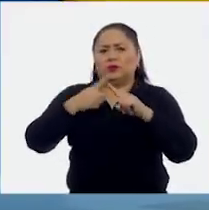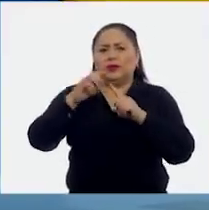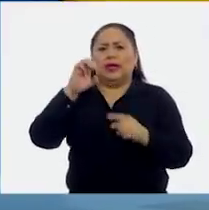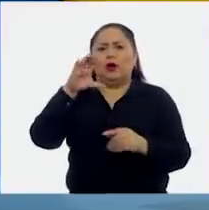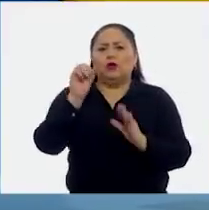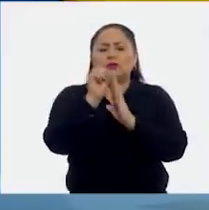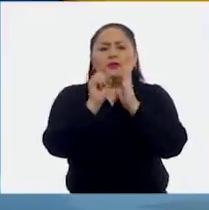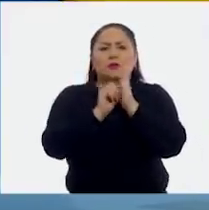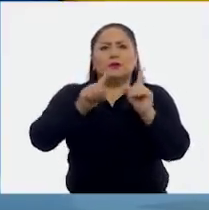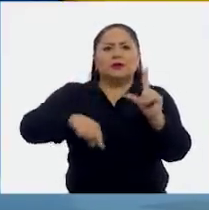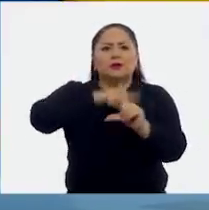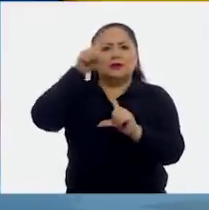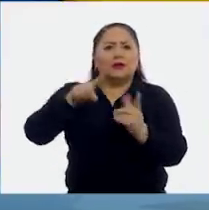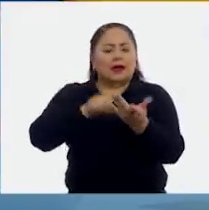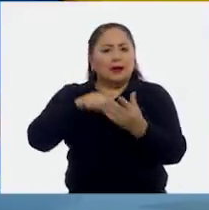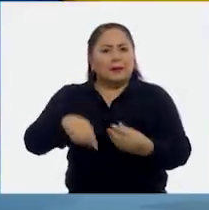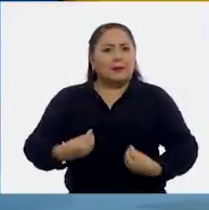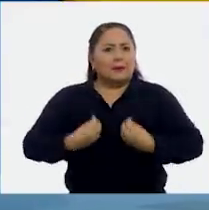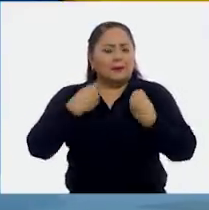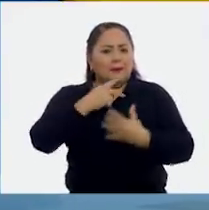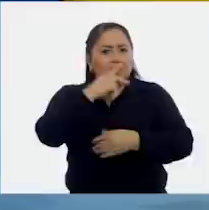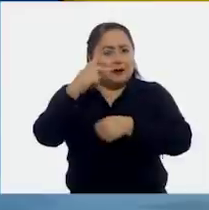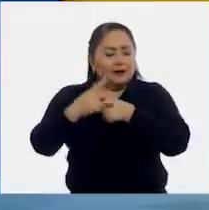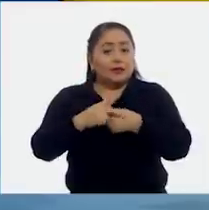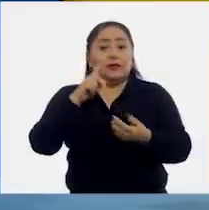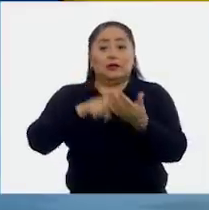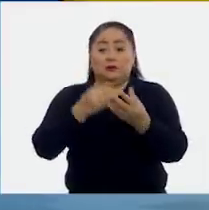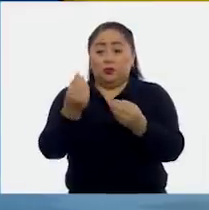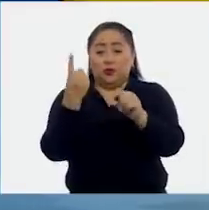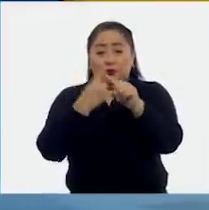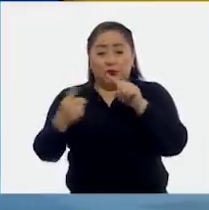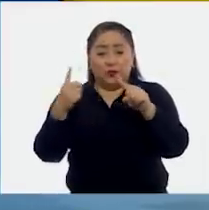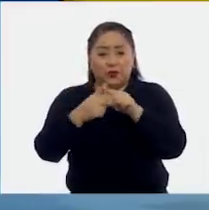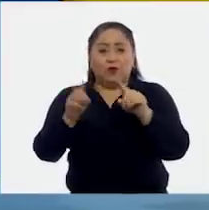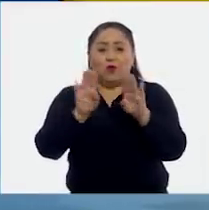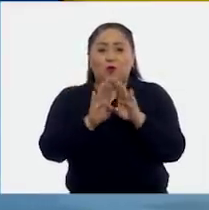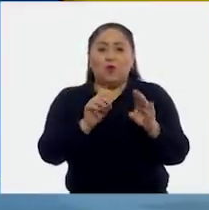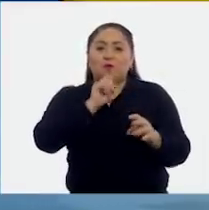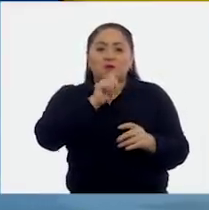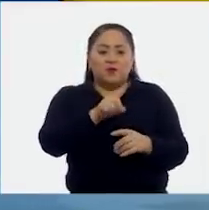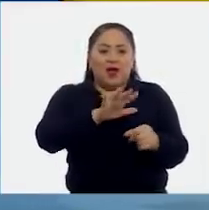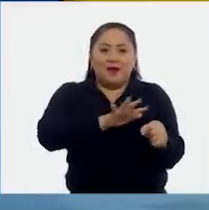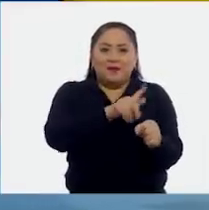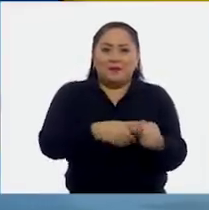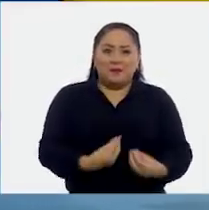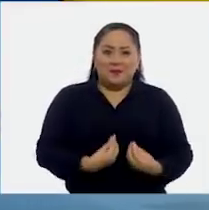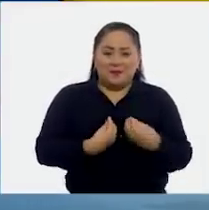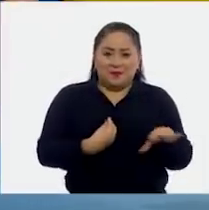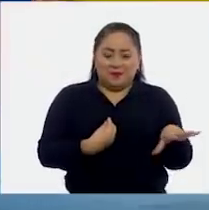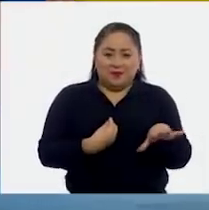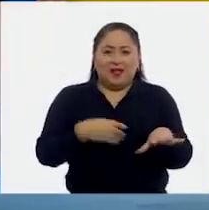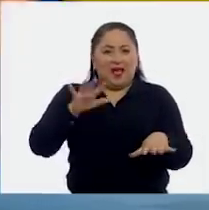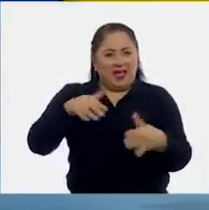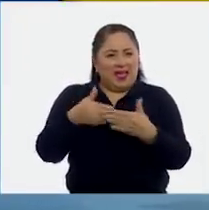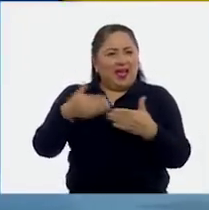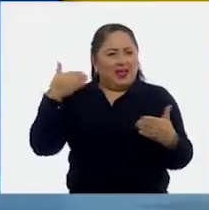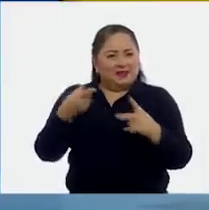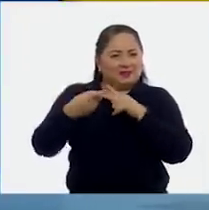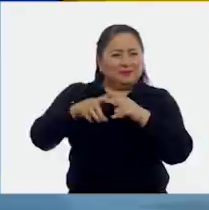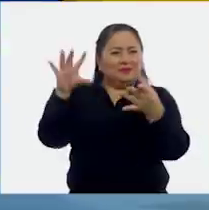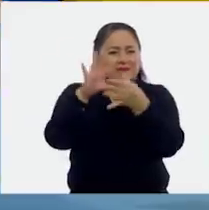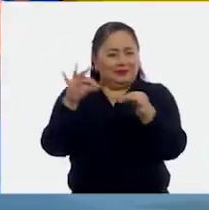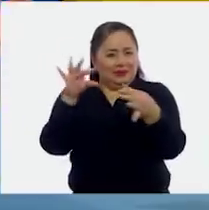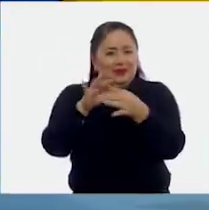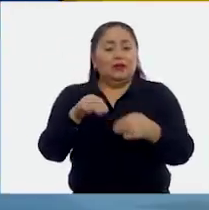que existen en nuestro país. Esta diversidad de ecosistemas, junto a la de los seres vivos, los que comentamos al inicio de la